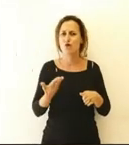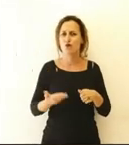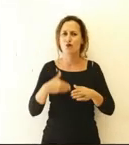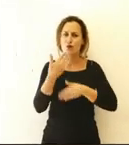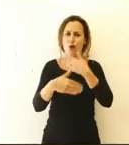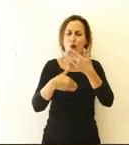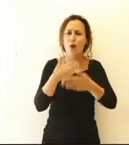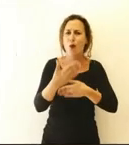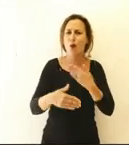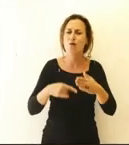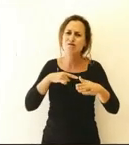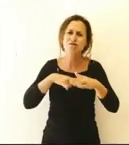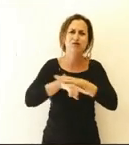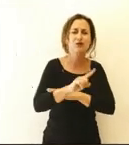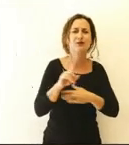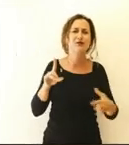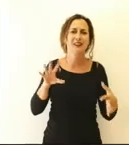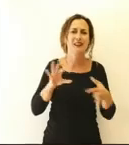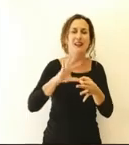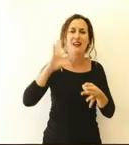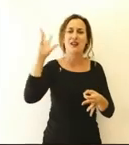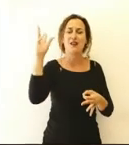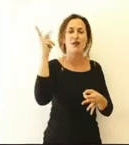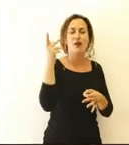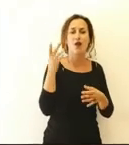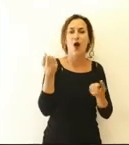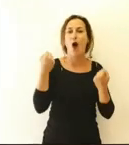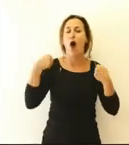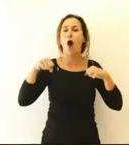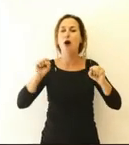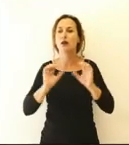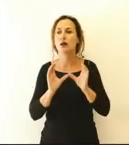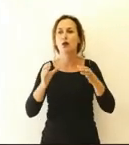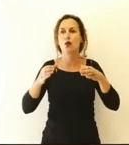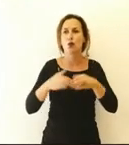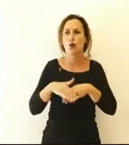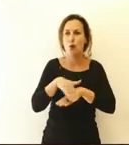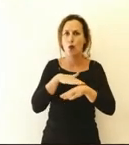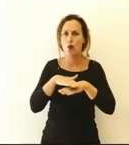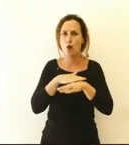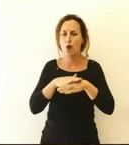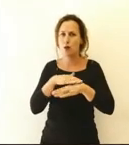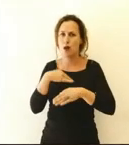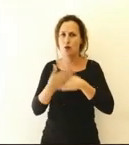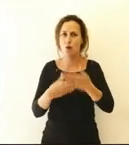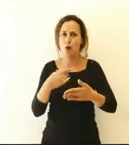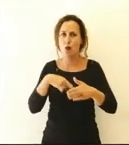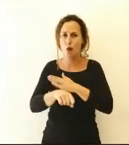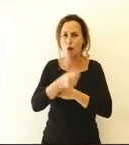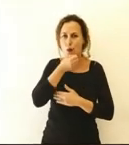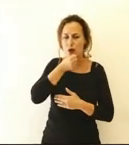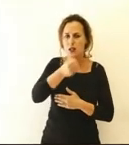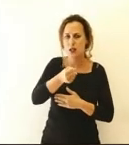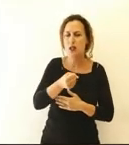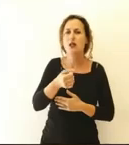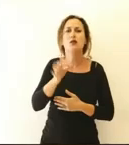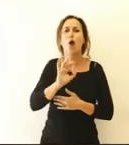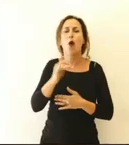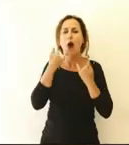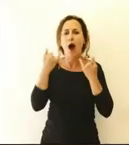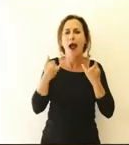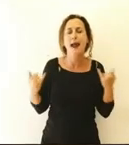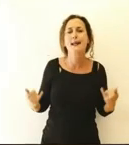climática auspiciado por este grupo de gobierno progresista, materializando el Pacto de las Alcaldías por el Clima y la Energía, desarrollando el